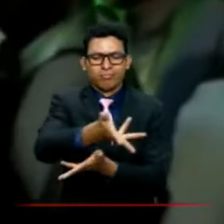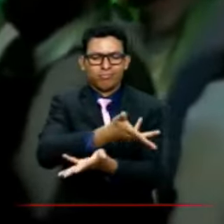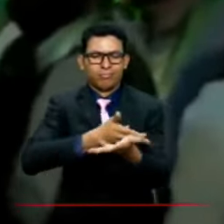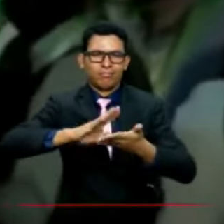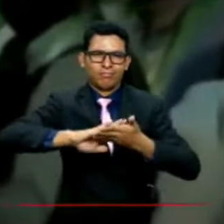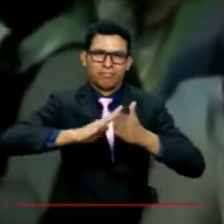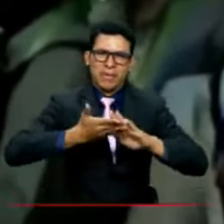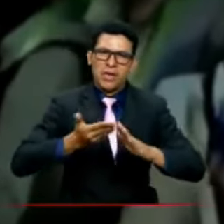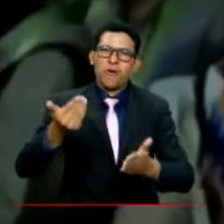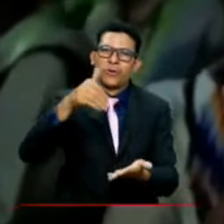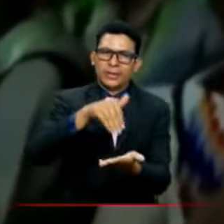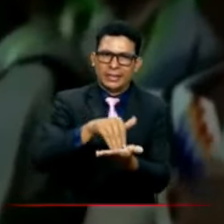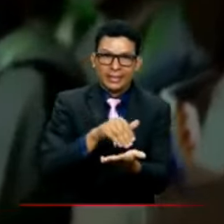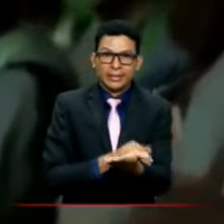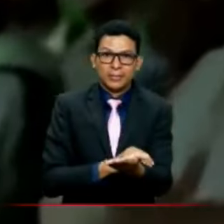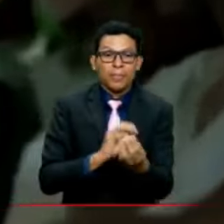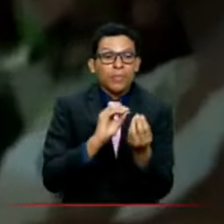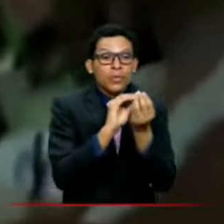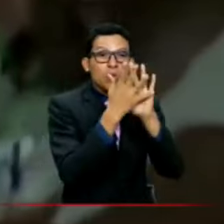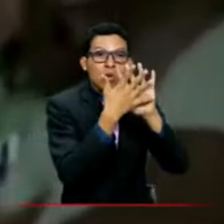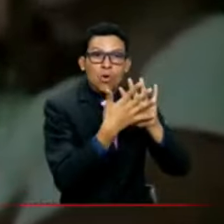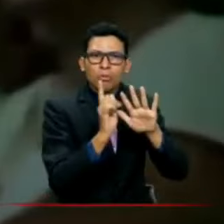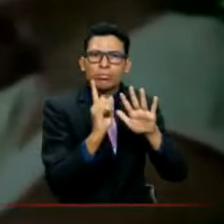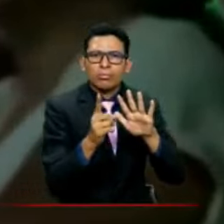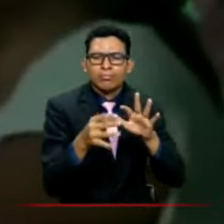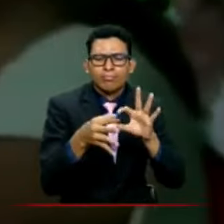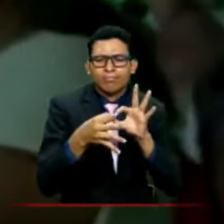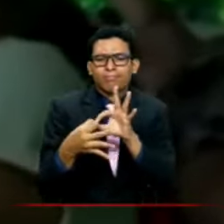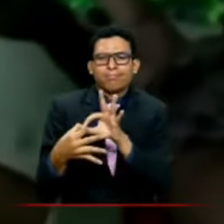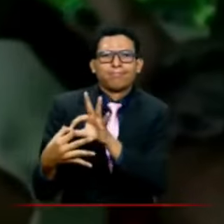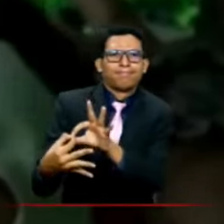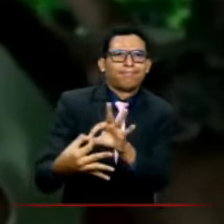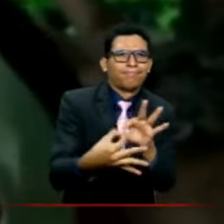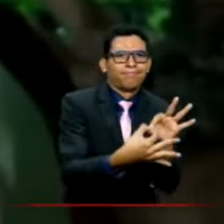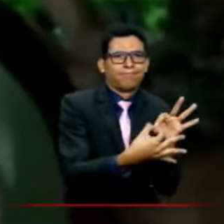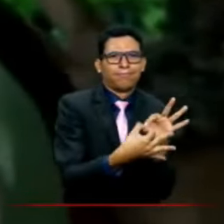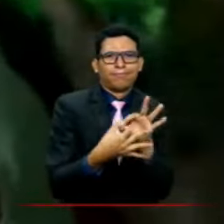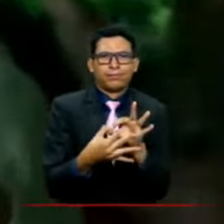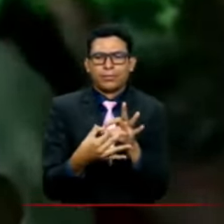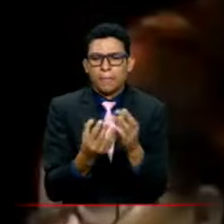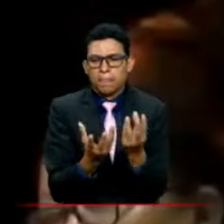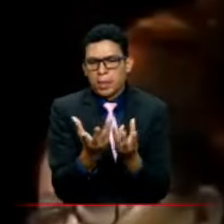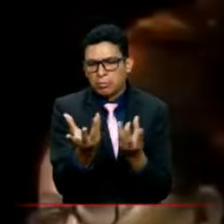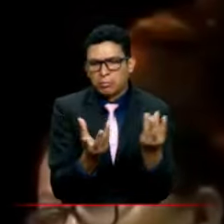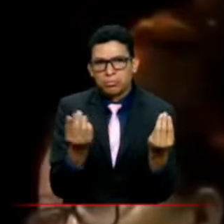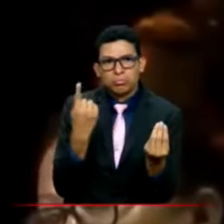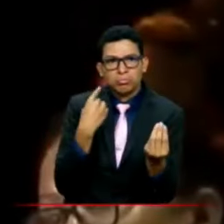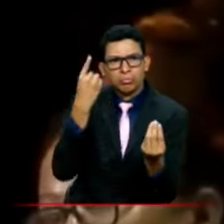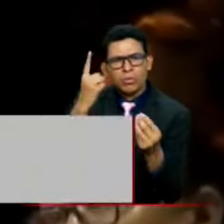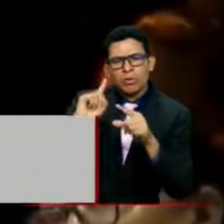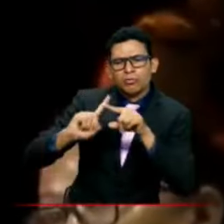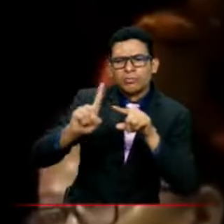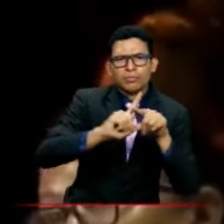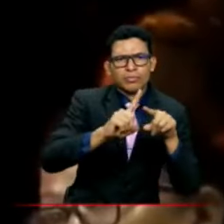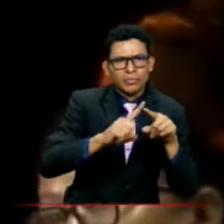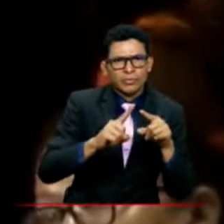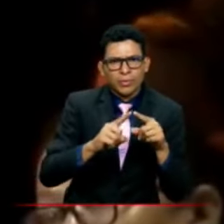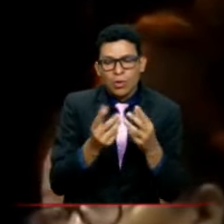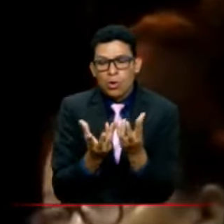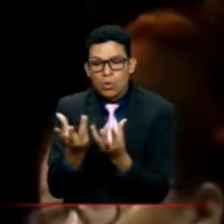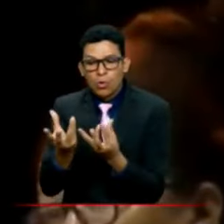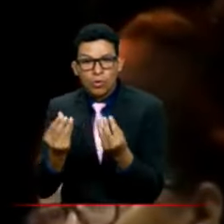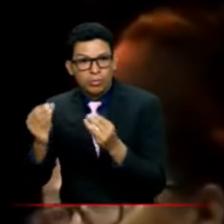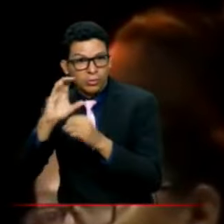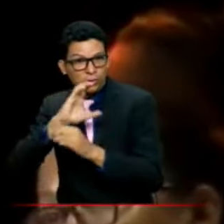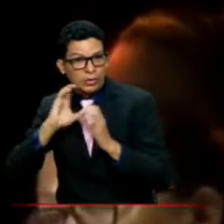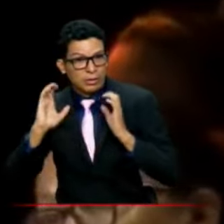reconciliación, porque es la COP la que nos unió a todos, distintos sectores políticos, distintos sectores de la